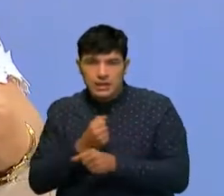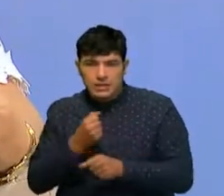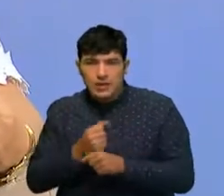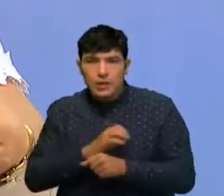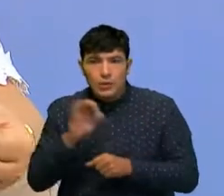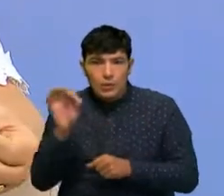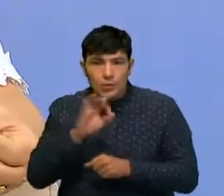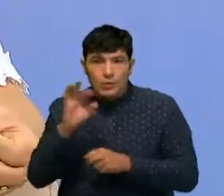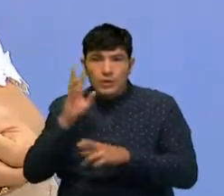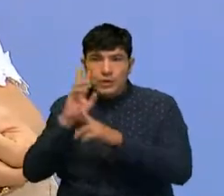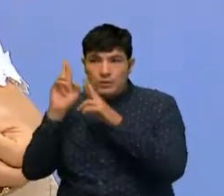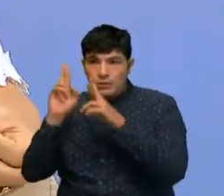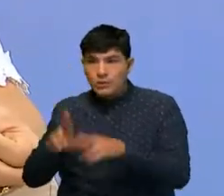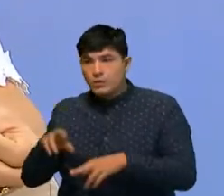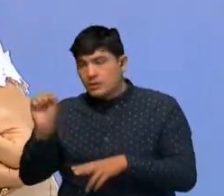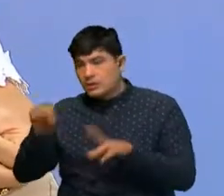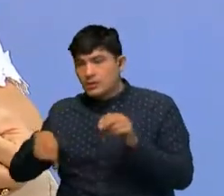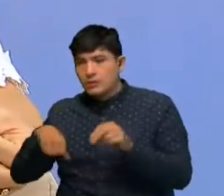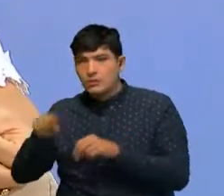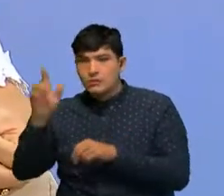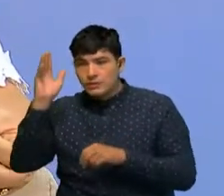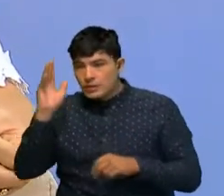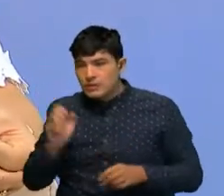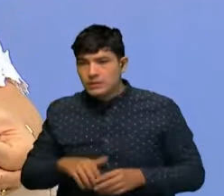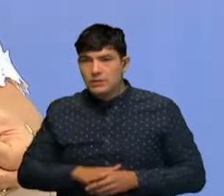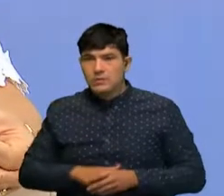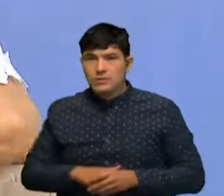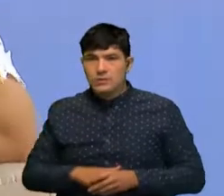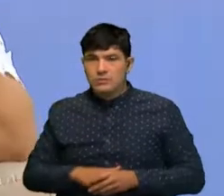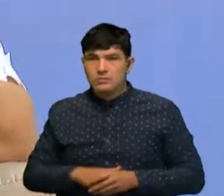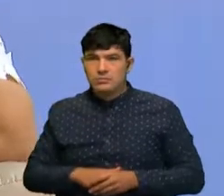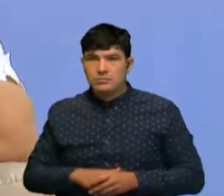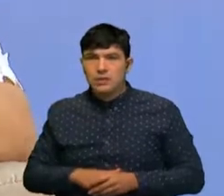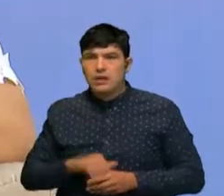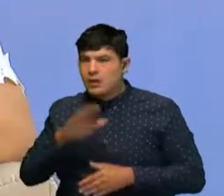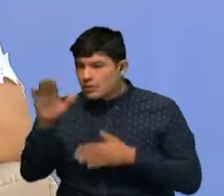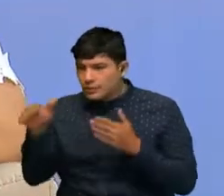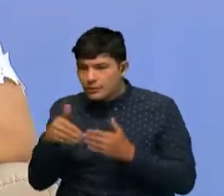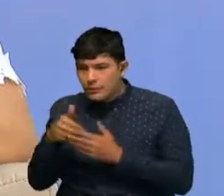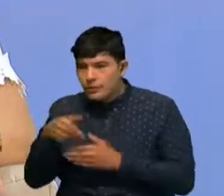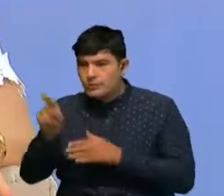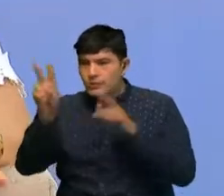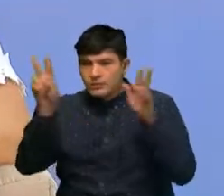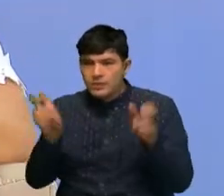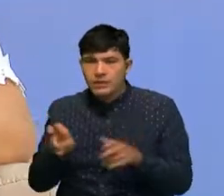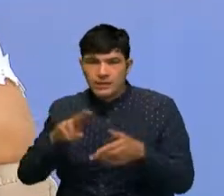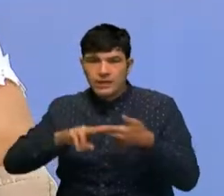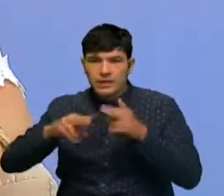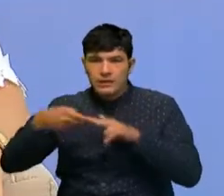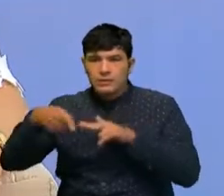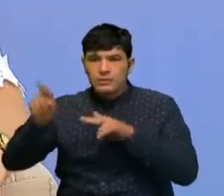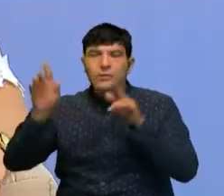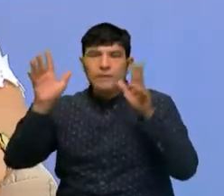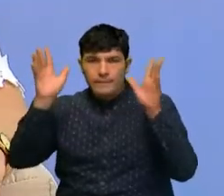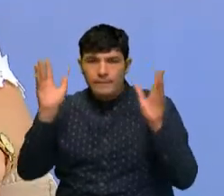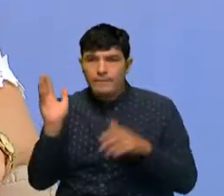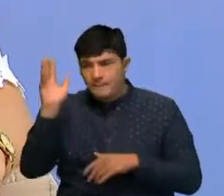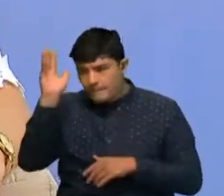el reconocimiento o no de la pensión de vejez o estudio de la pensión de vejez o invalidez. Todo el tema que tiene que ver con pensiones se le da ese